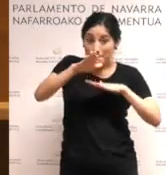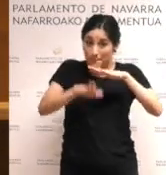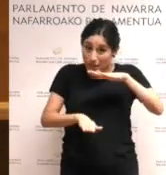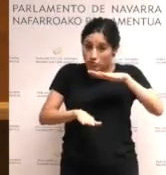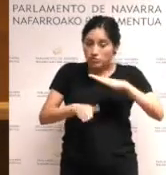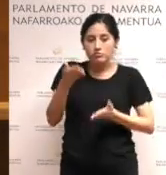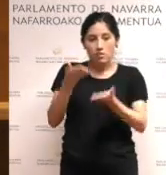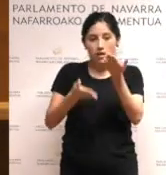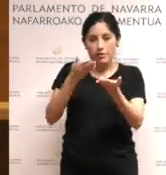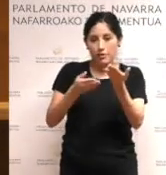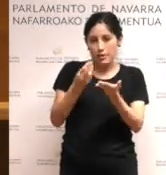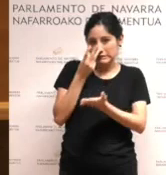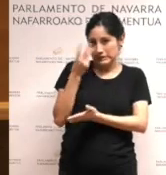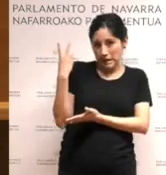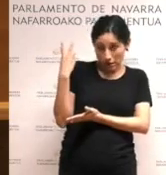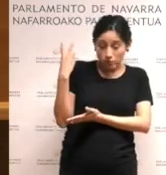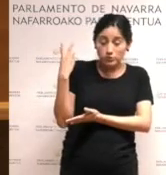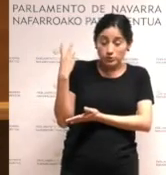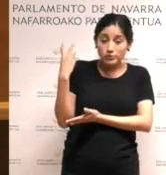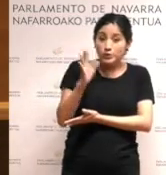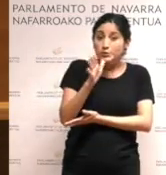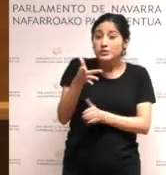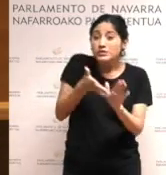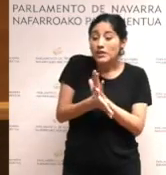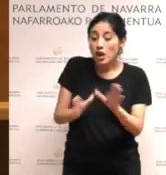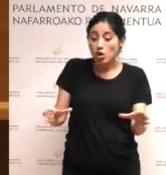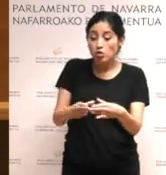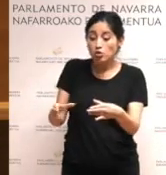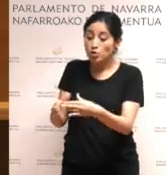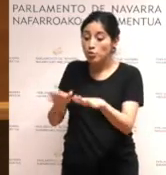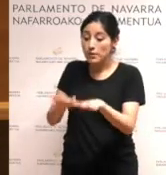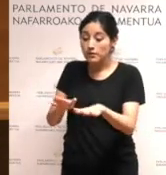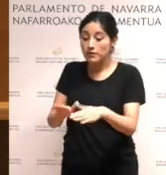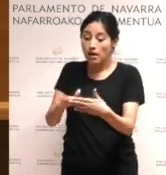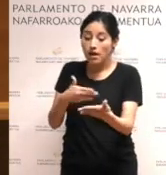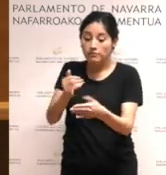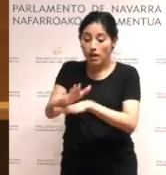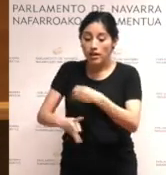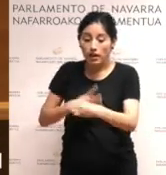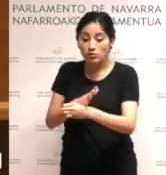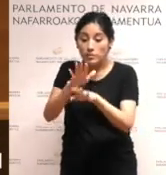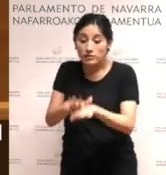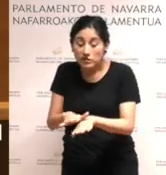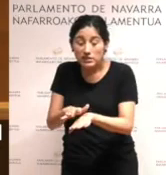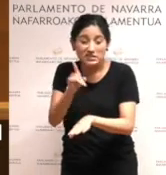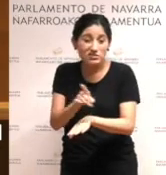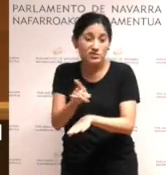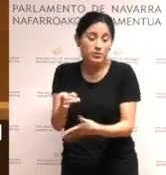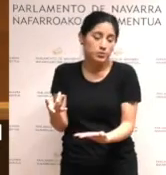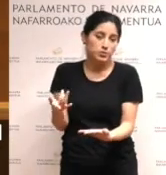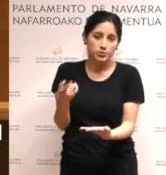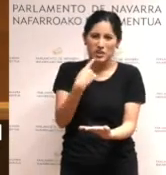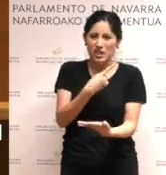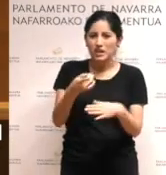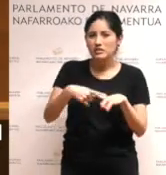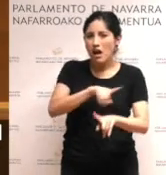años. Decir que se mantendrán los mismos grupos solamente de aquí al final de la legislatura es mucho decir, por mucho